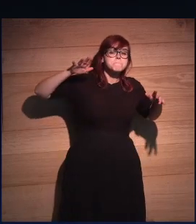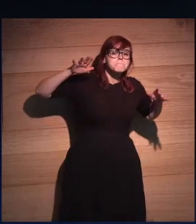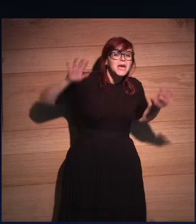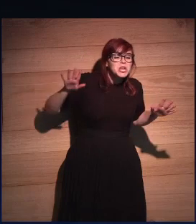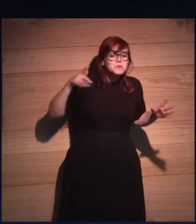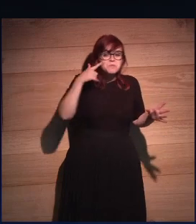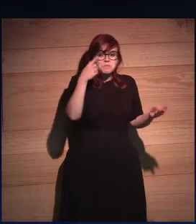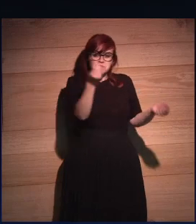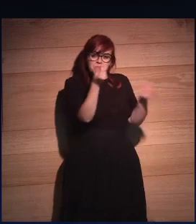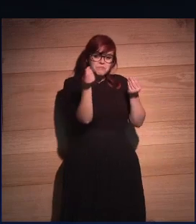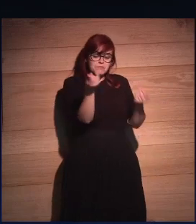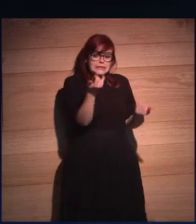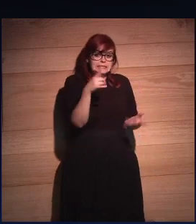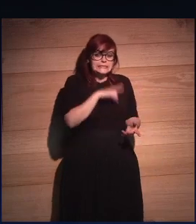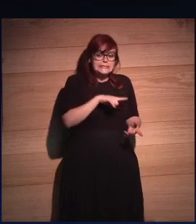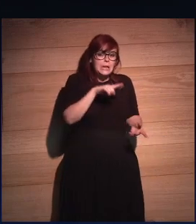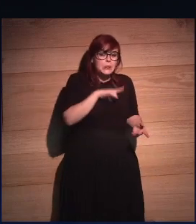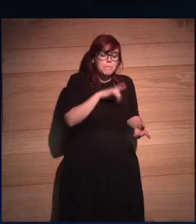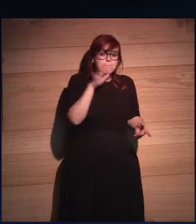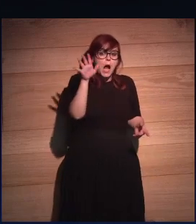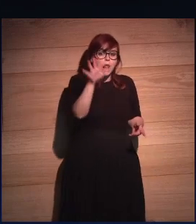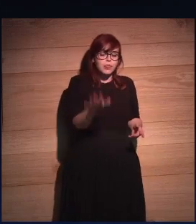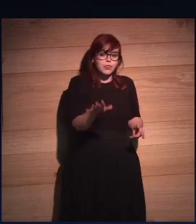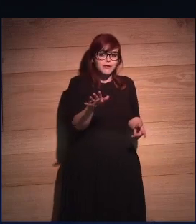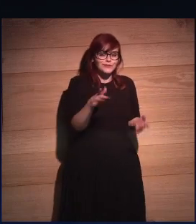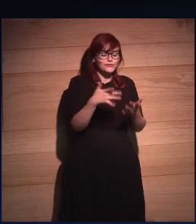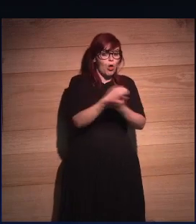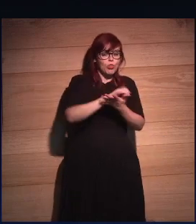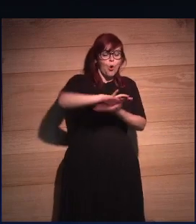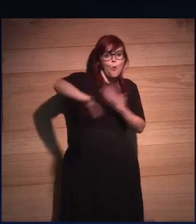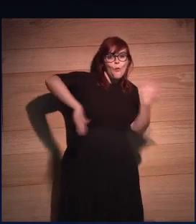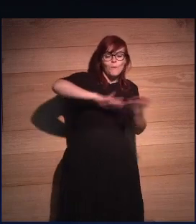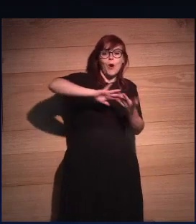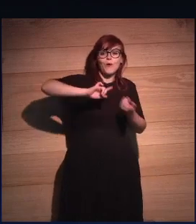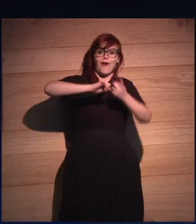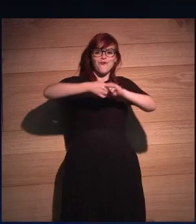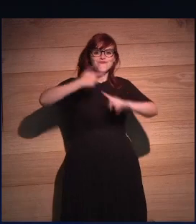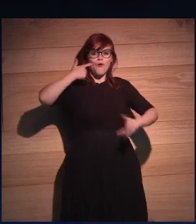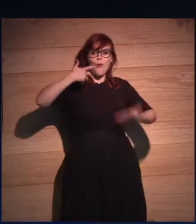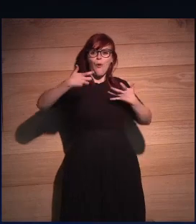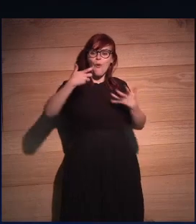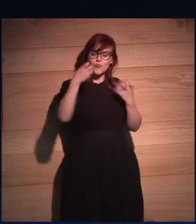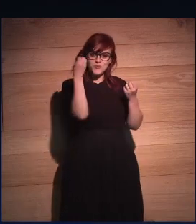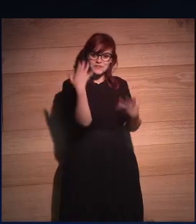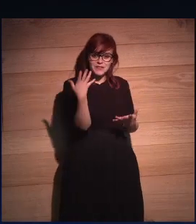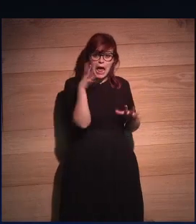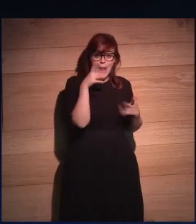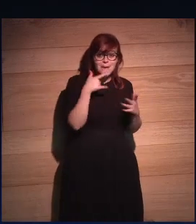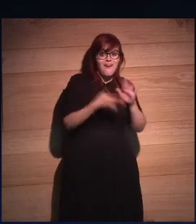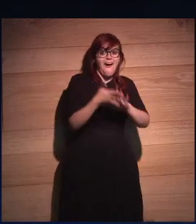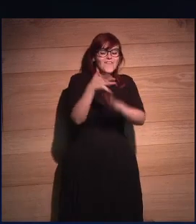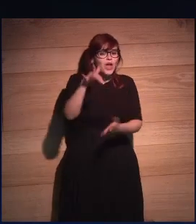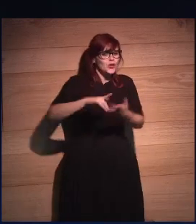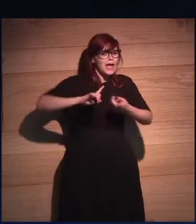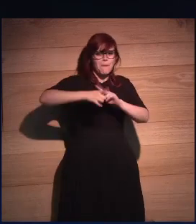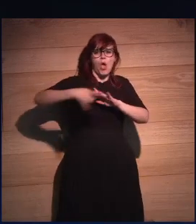tú, pero yo a veces siento que lo que parecía que iba a cambiarlo todo, ¿no? Como que esto siempre parece como el combate del siglo, ¿no? Como este es el combate